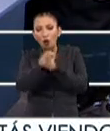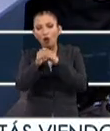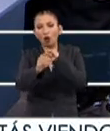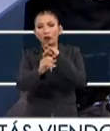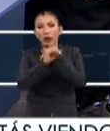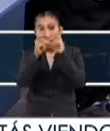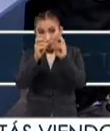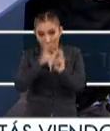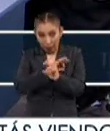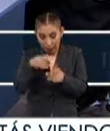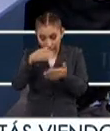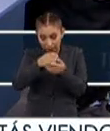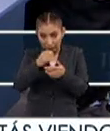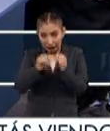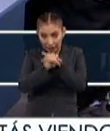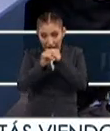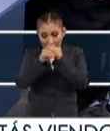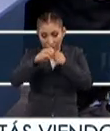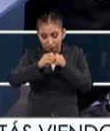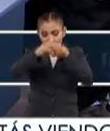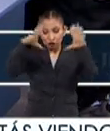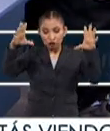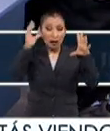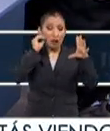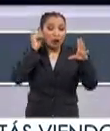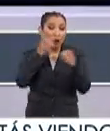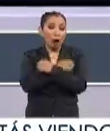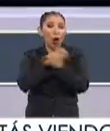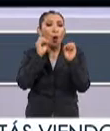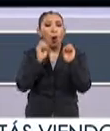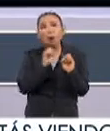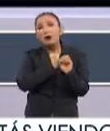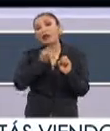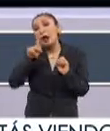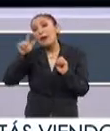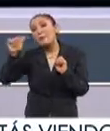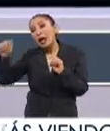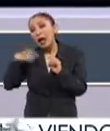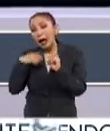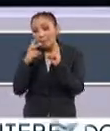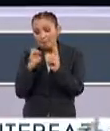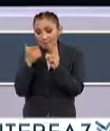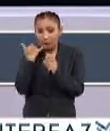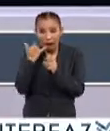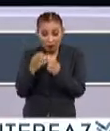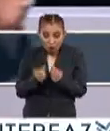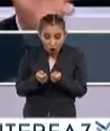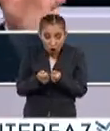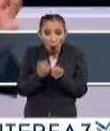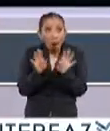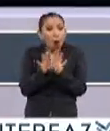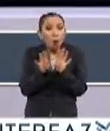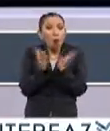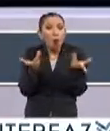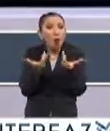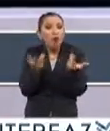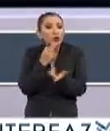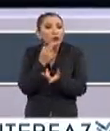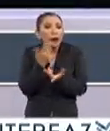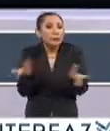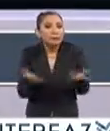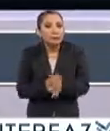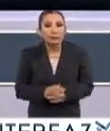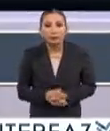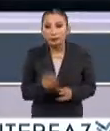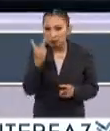plataformas. ¿Te tienes que meter a la página de internet de Radio Educación o puedes bajar aplicaciones en tu móvil? ¿O cómo es estas plataformas nuevas que